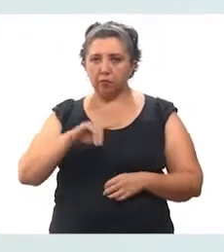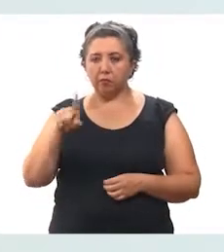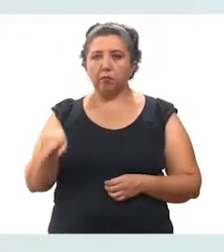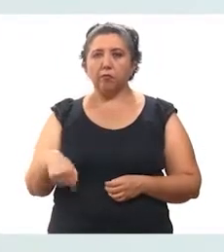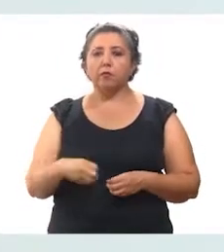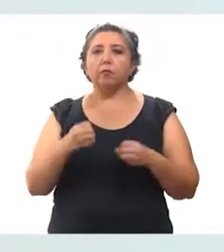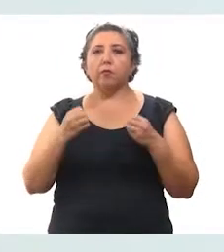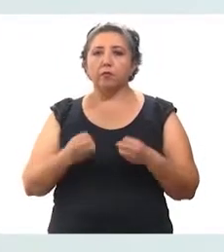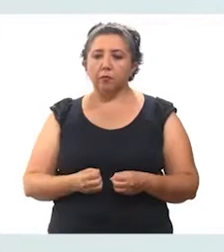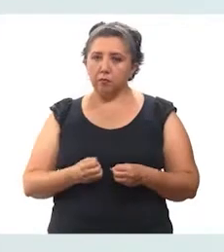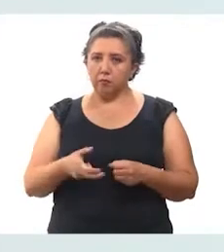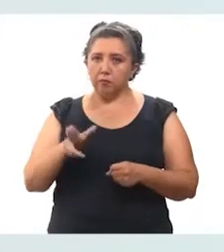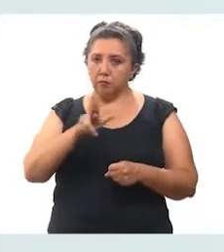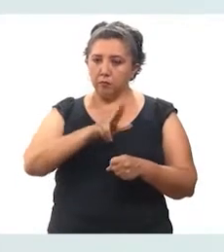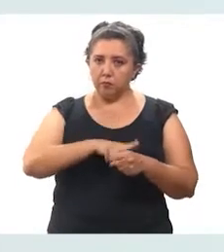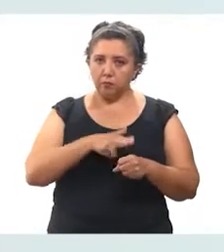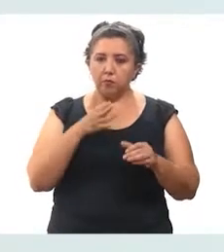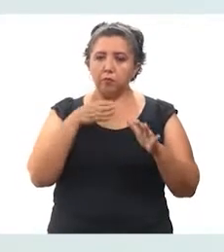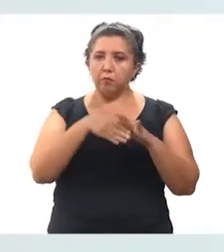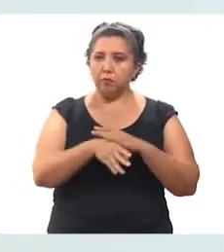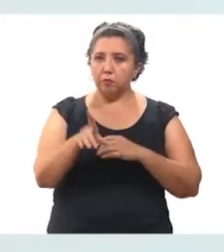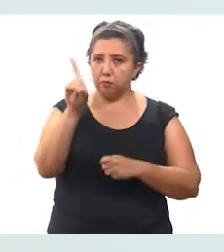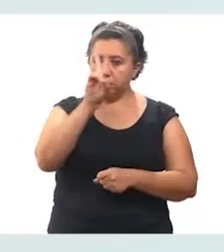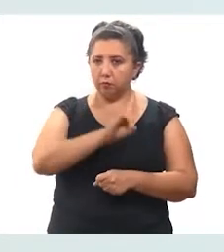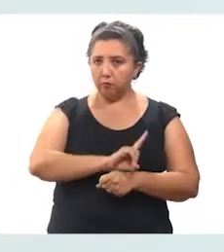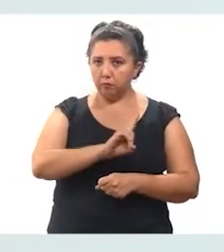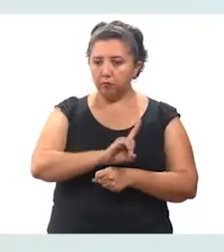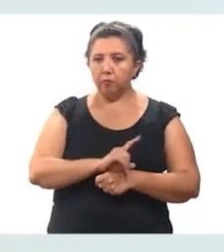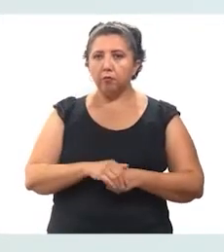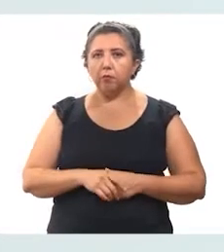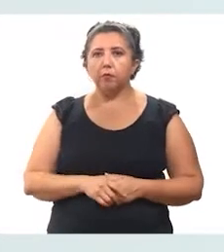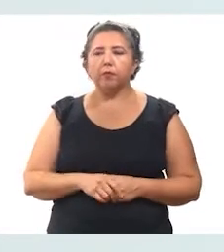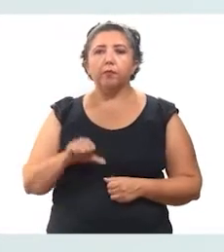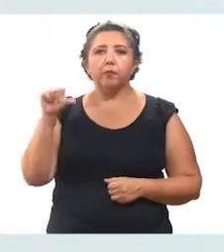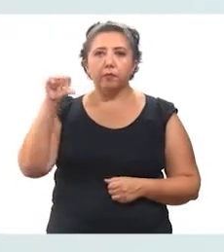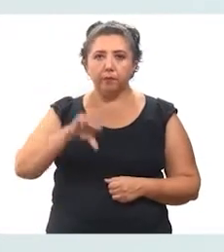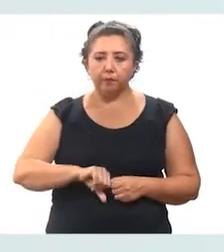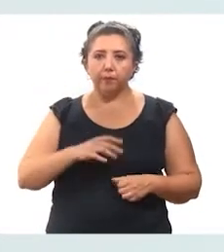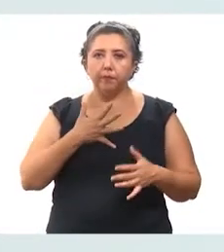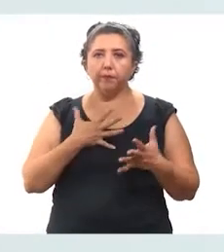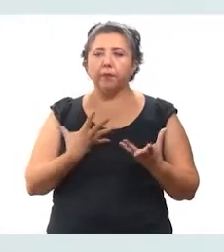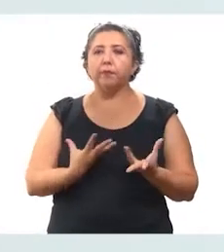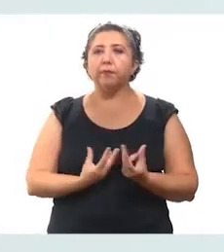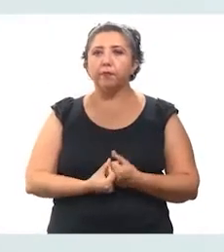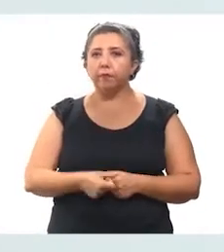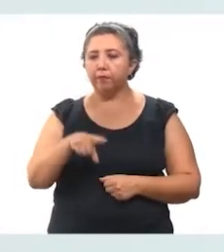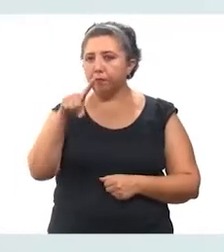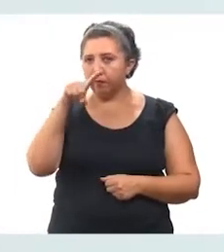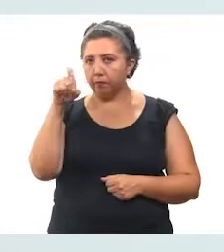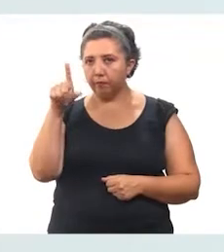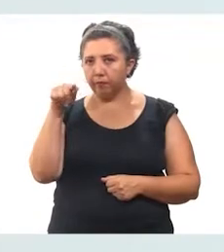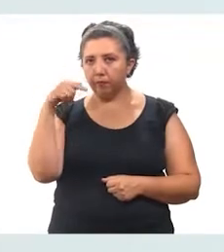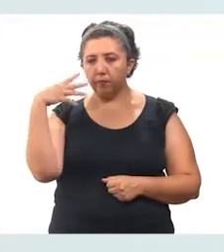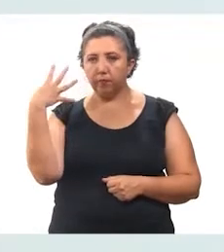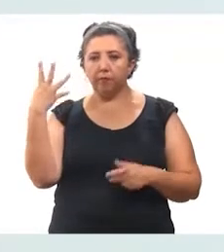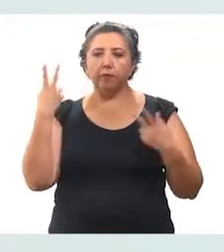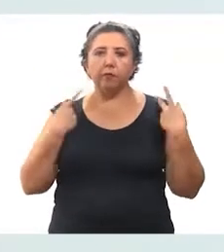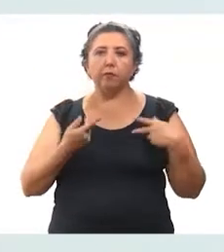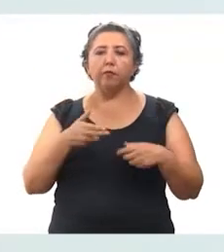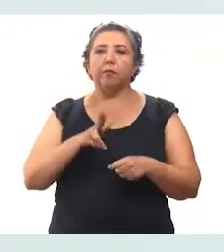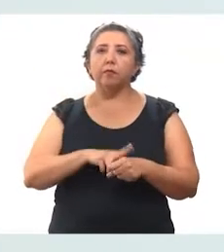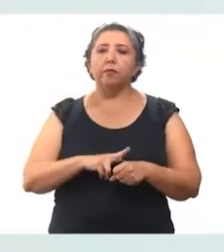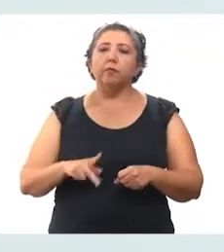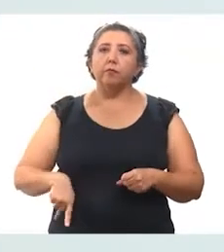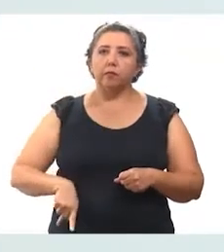más importantes son la ocupación hospitalaria y los ingresos diarios. El día de hoy tenemos 174 pacientes